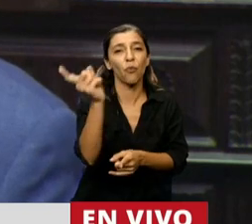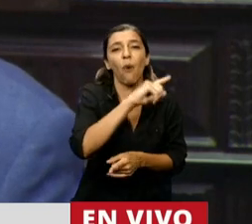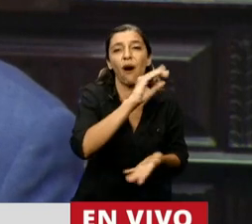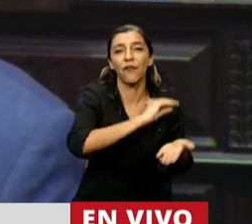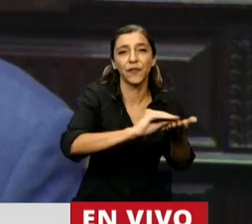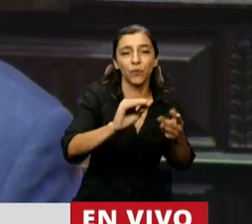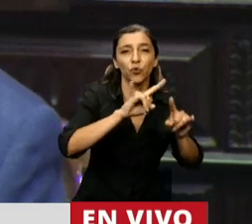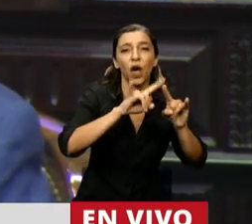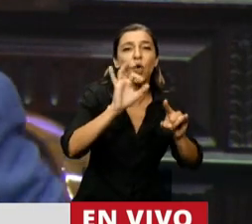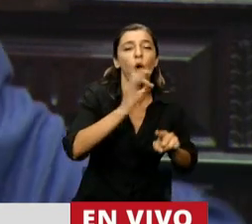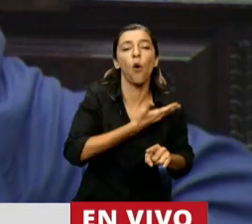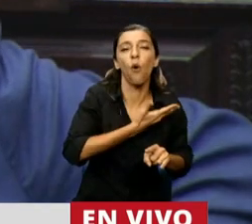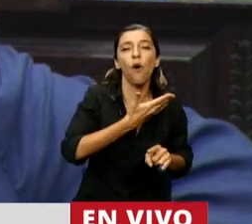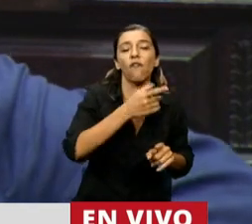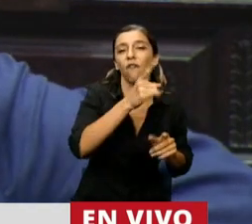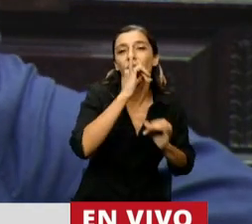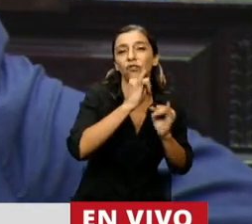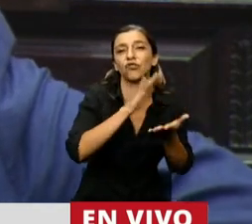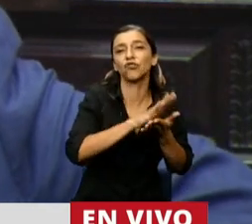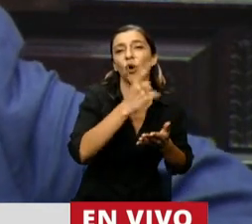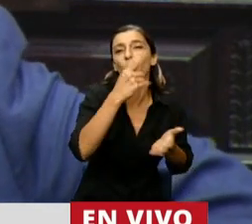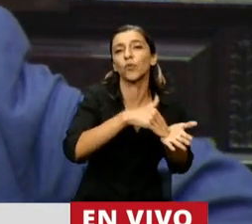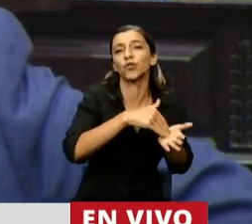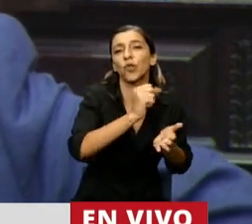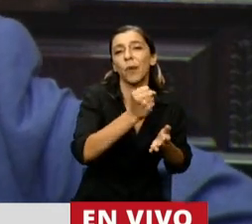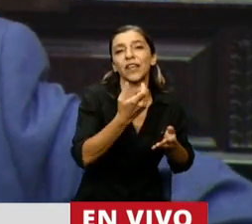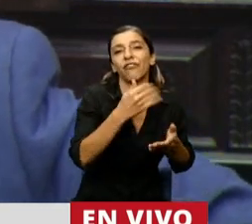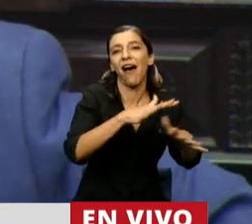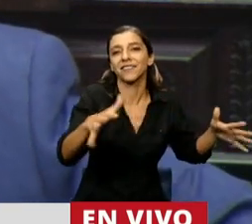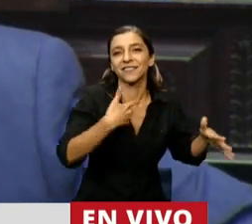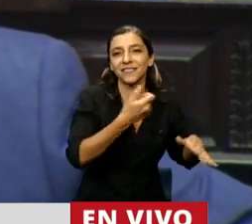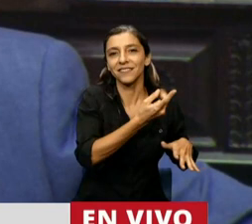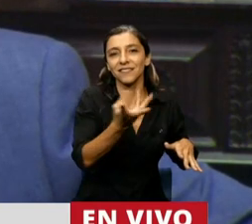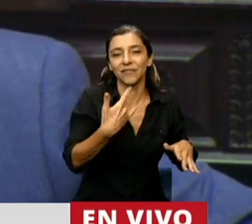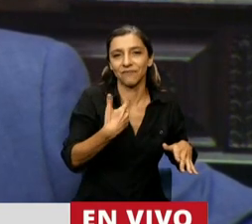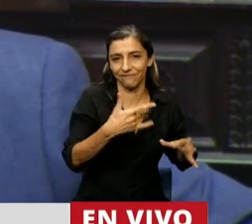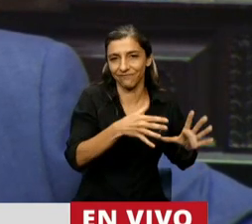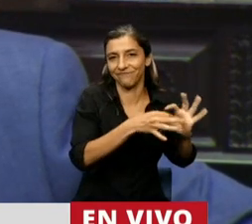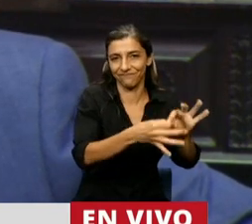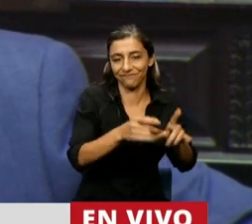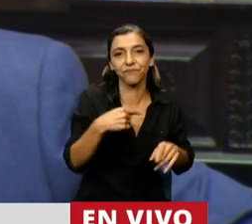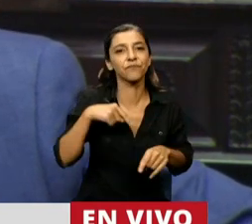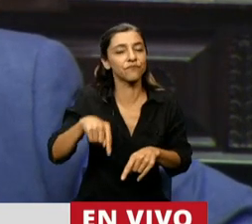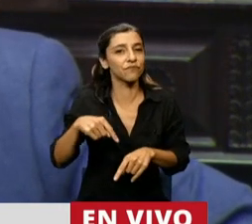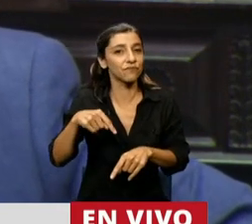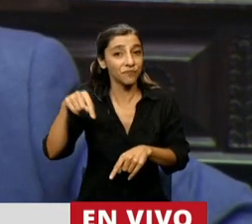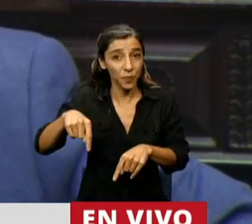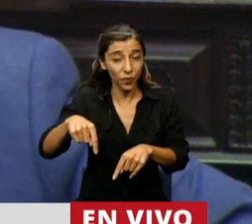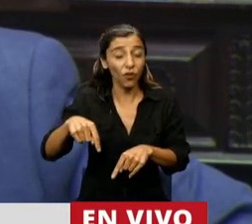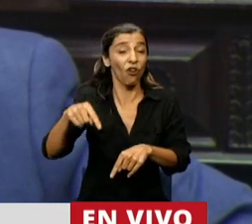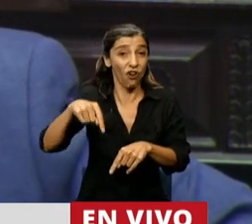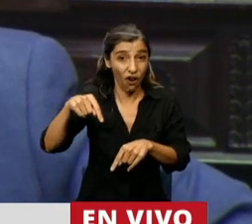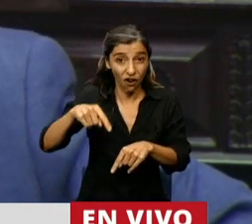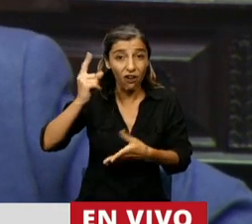lanzados los kilos de asado que se aportó mano con un millón de pesos un millón de pesos por mes porque acumula tres cargos del estado